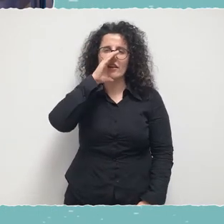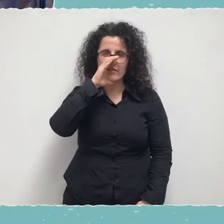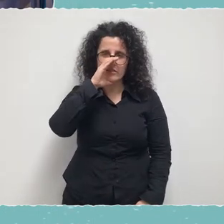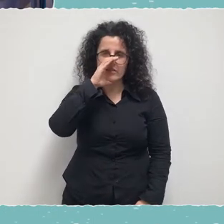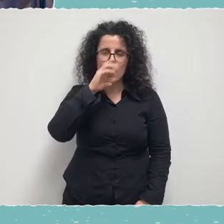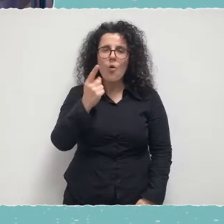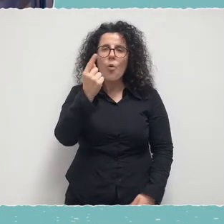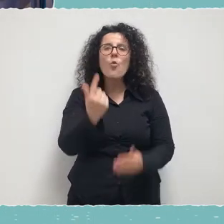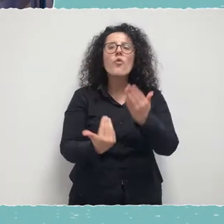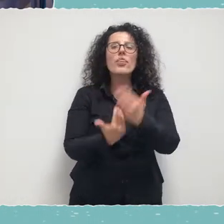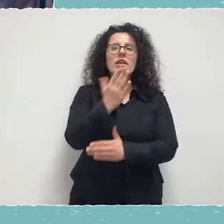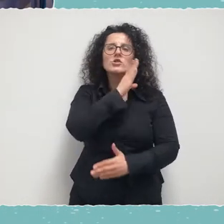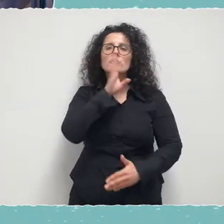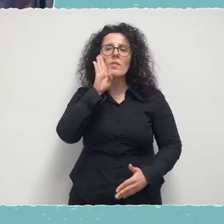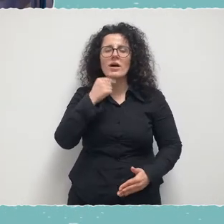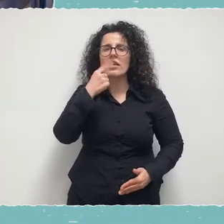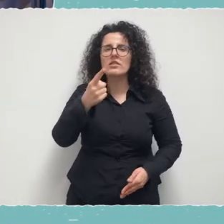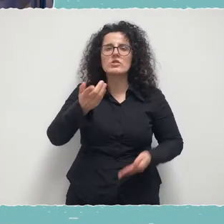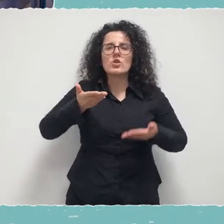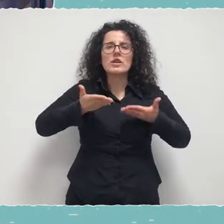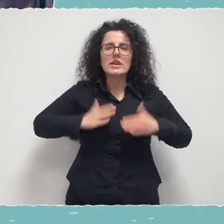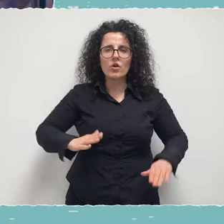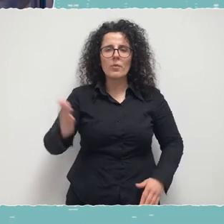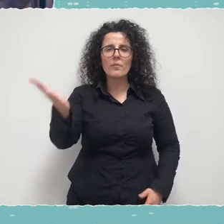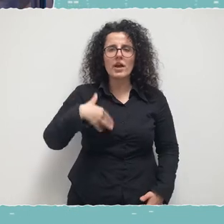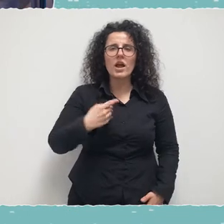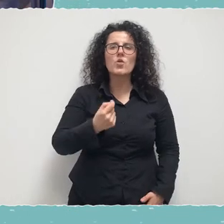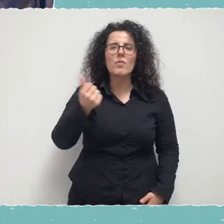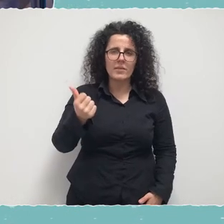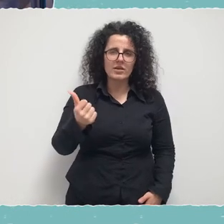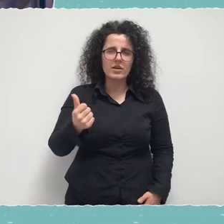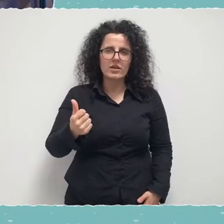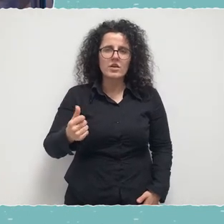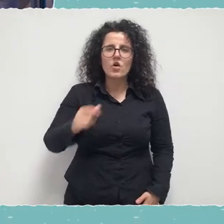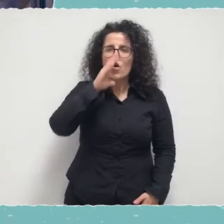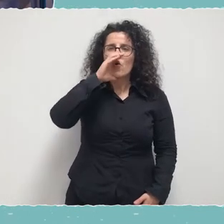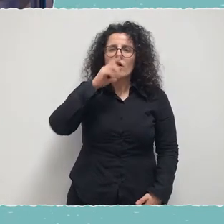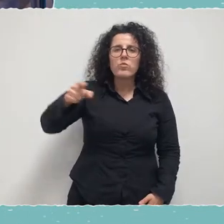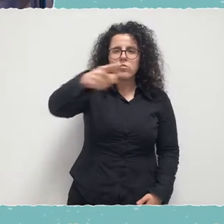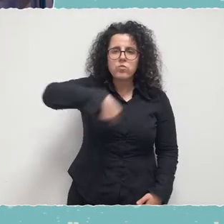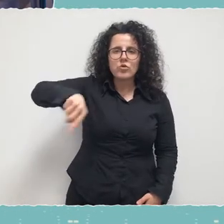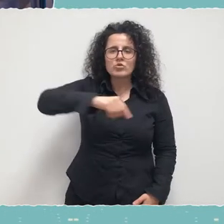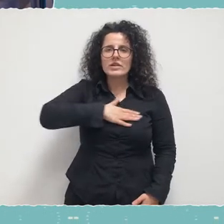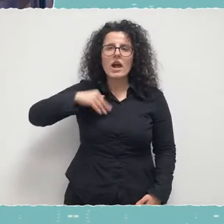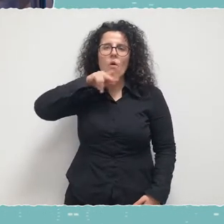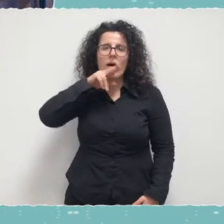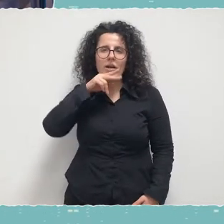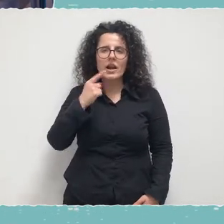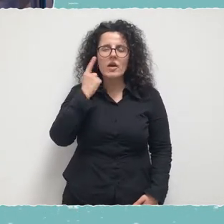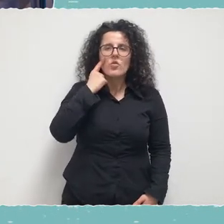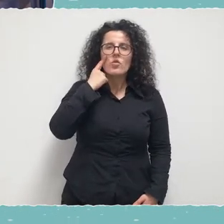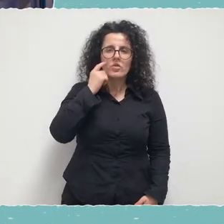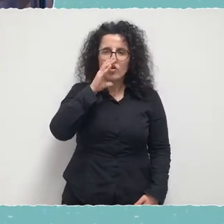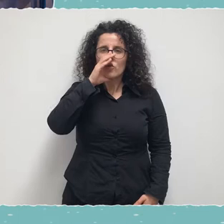criados, grandes. Así que un bo día a mamá díxolles: fillos, vinde aquí un momento, que teño que falar con